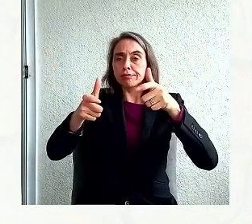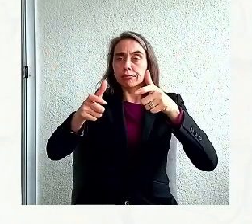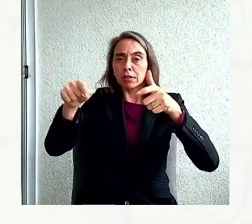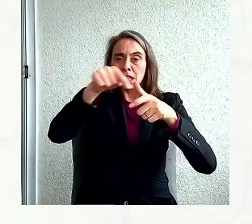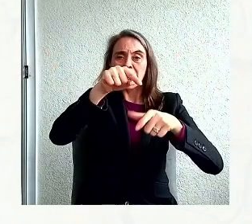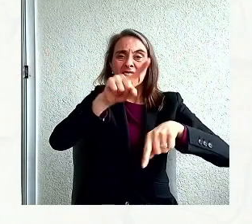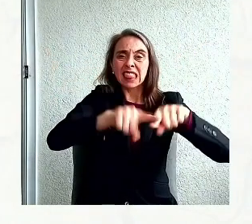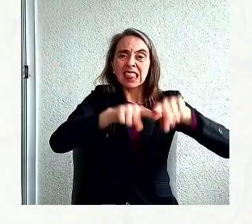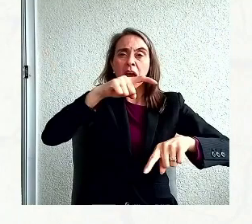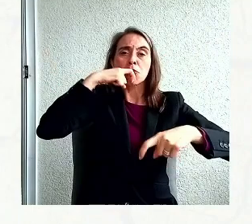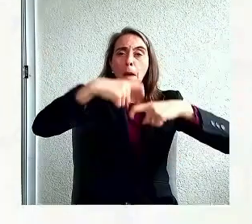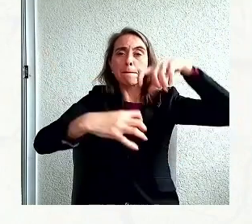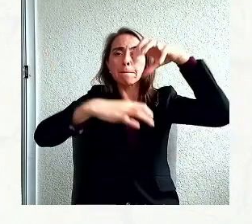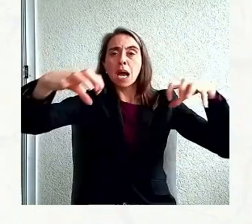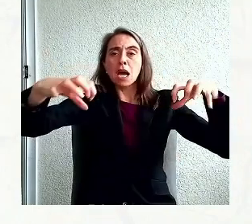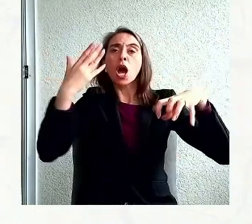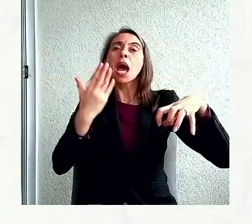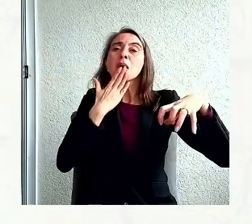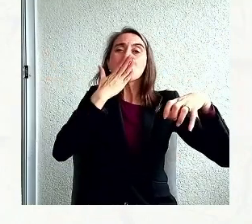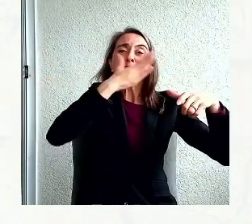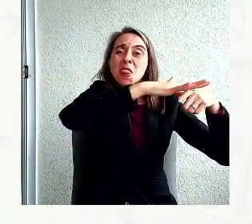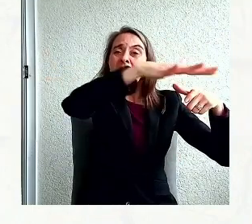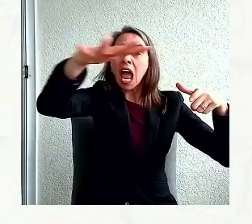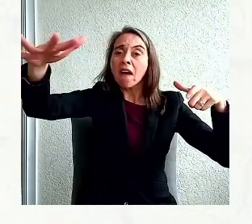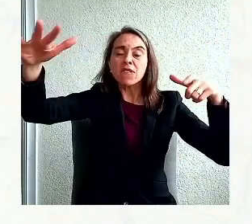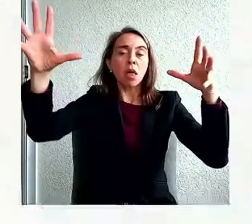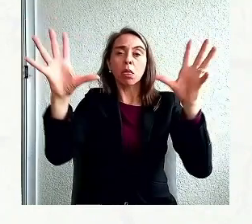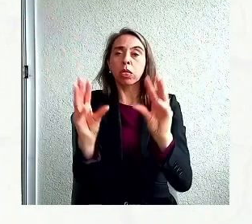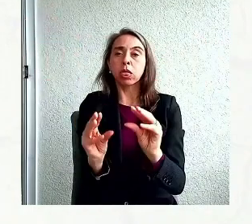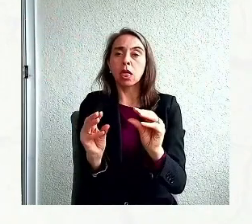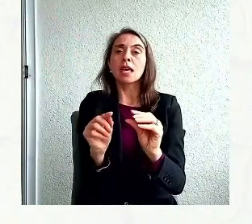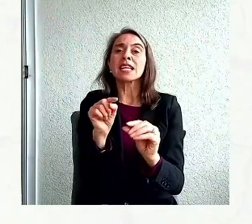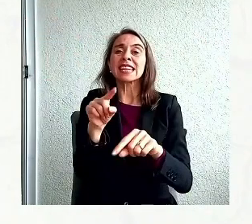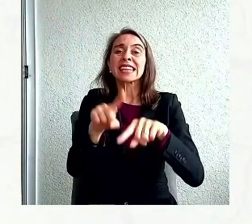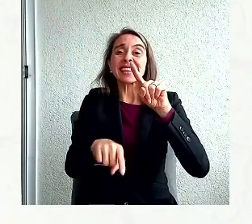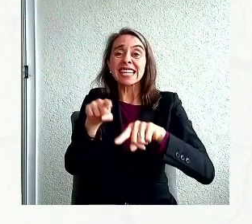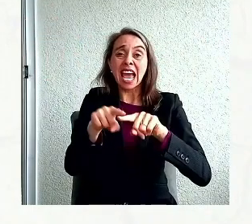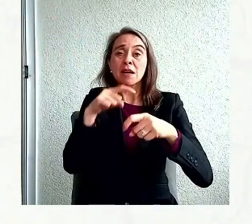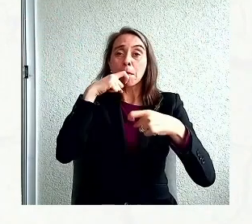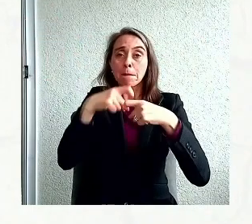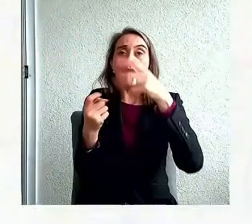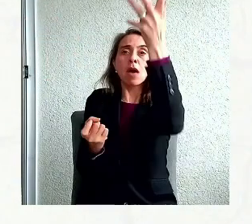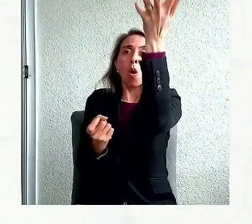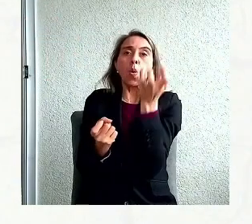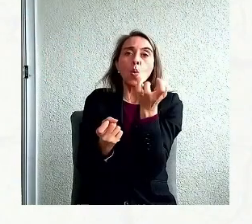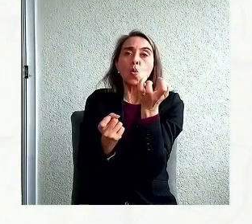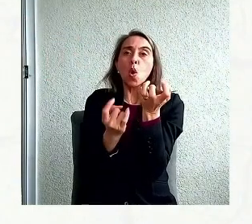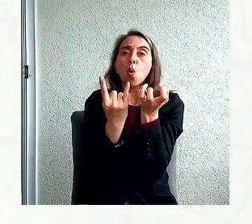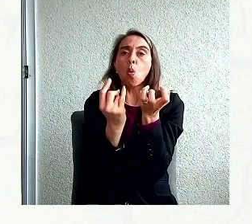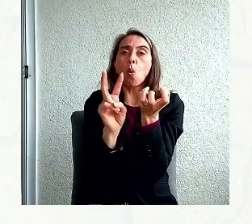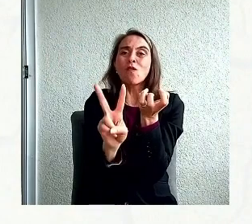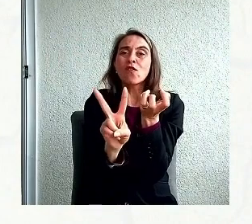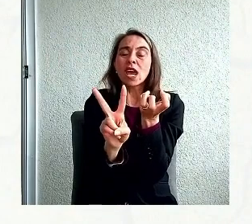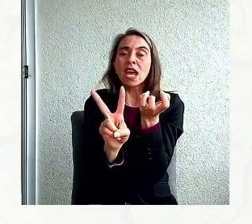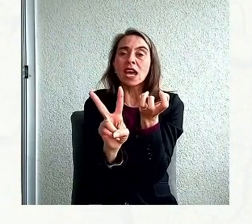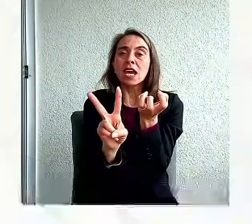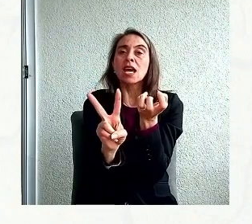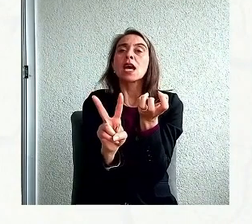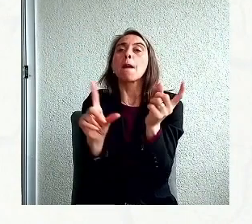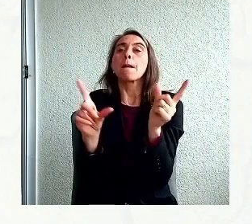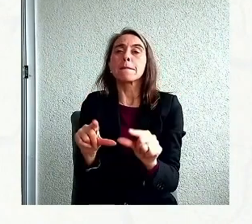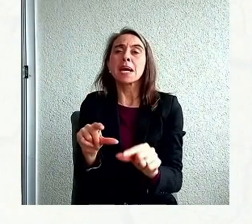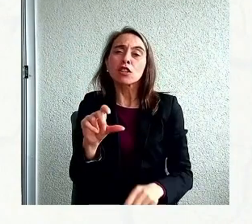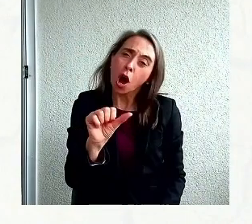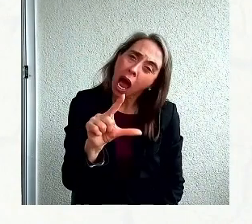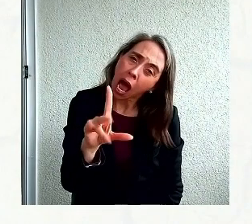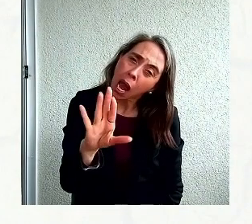esa forma, ¿cierto?, el albedo, cambiando entonces la capacidad de refrigeración que tiene este tercer polo que sería la criósfera. Si